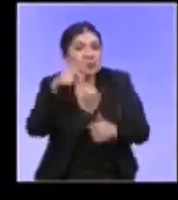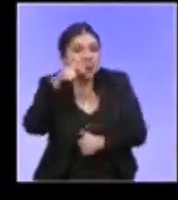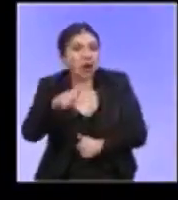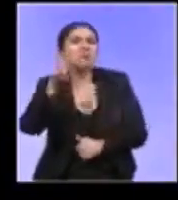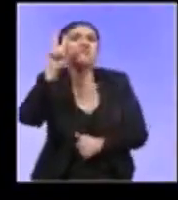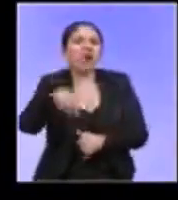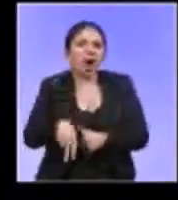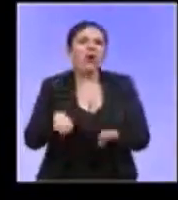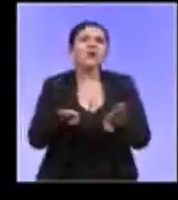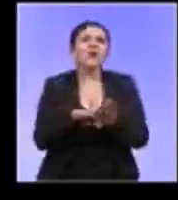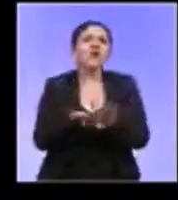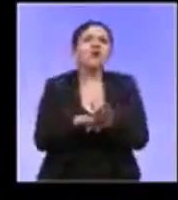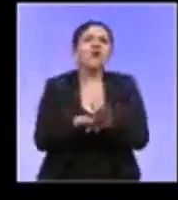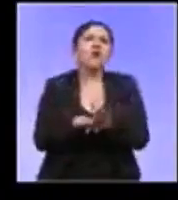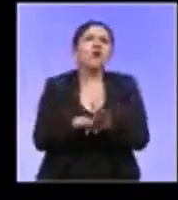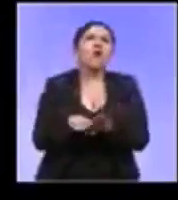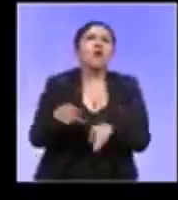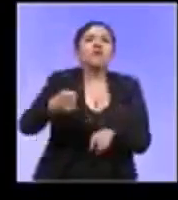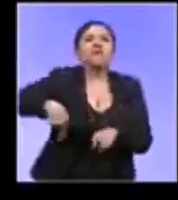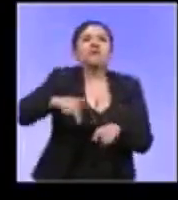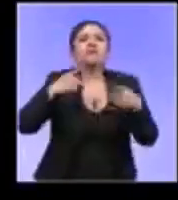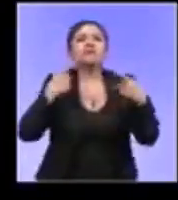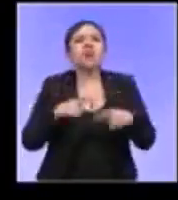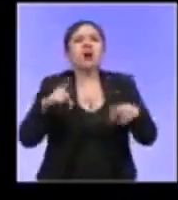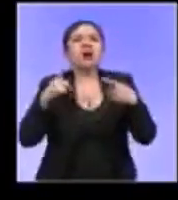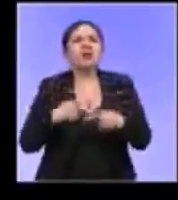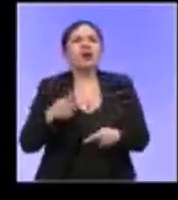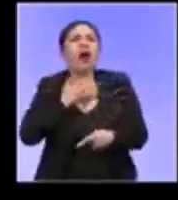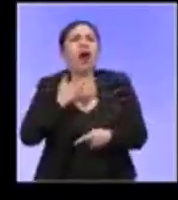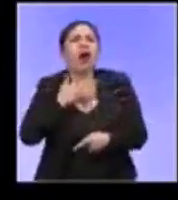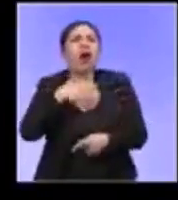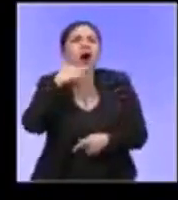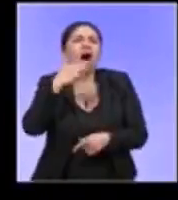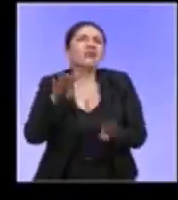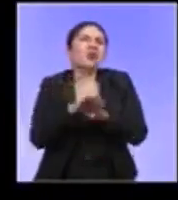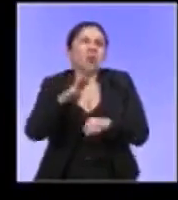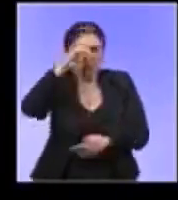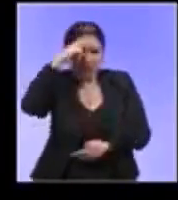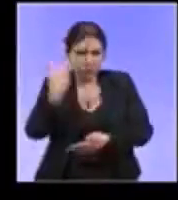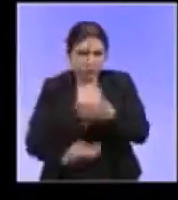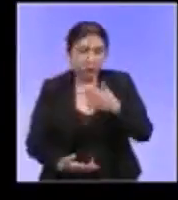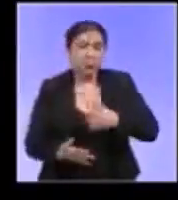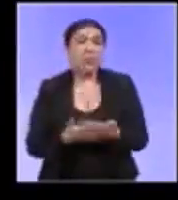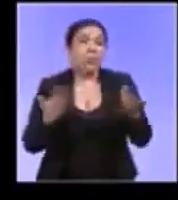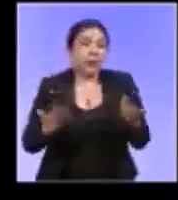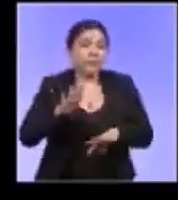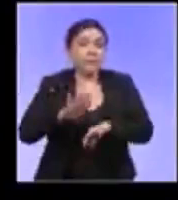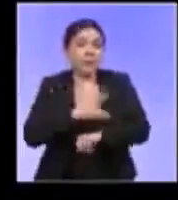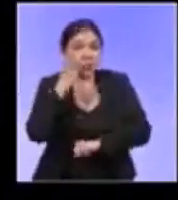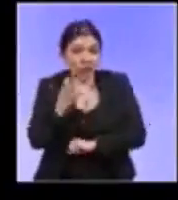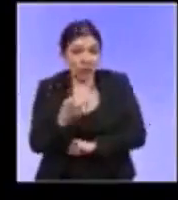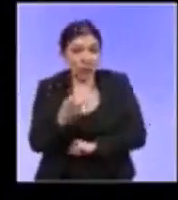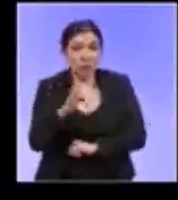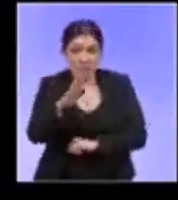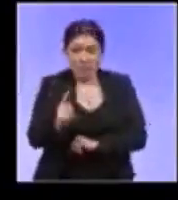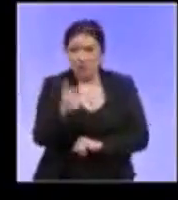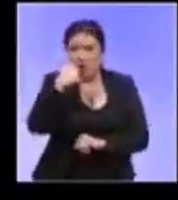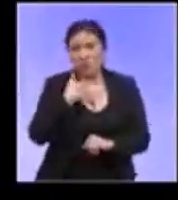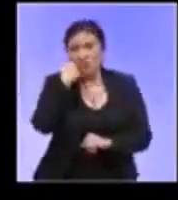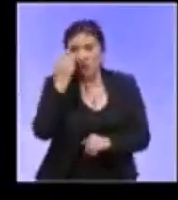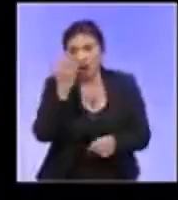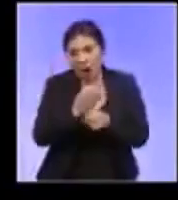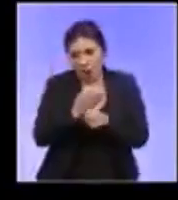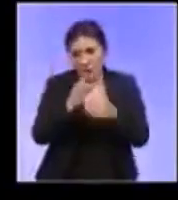de las y los sujetos infractores y para eso básicamente primero lo que me gustaría